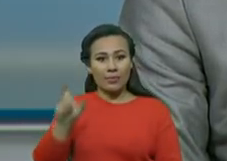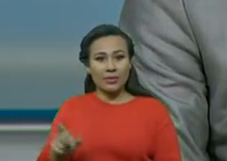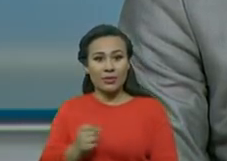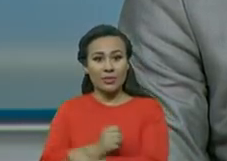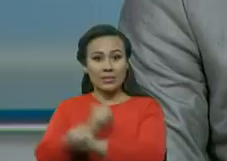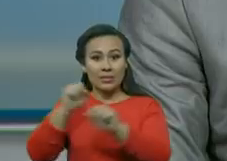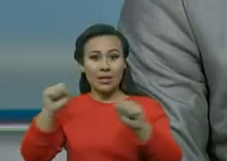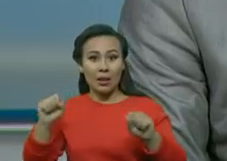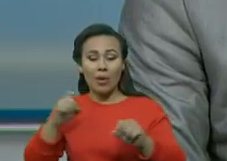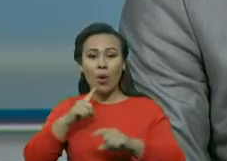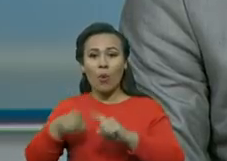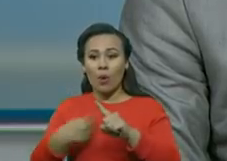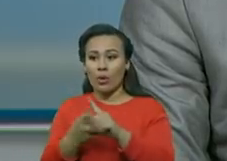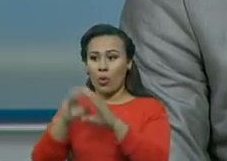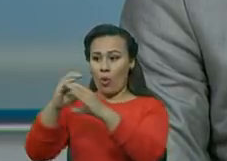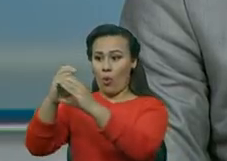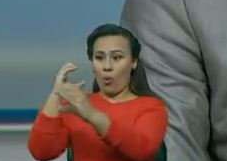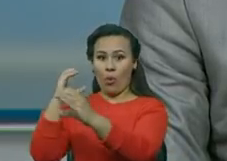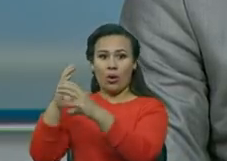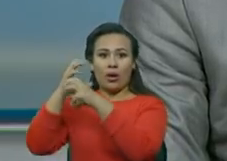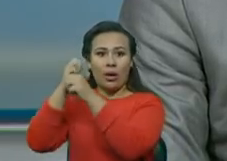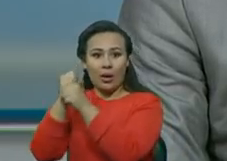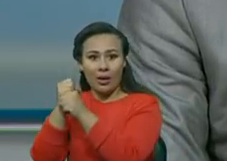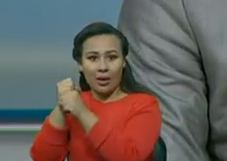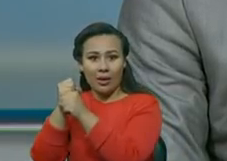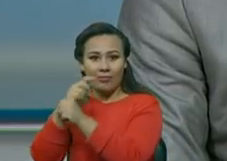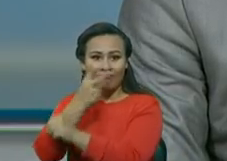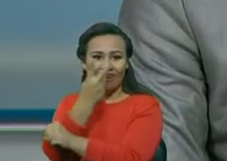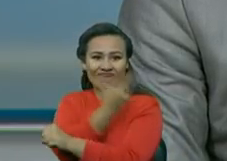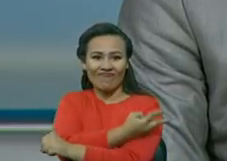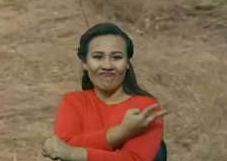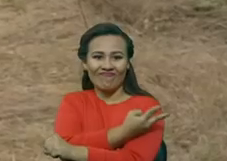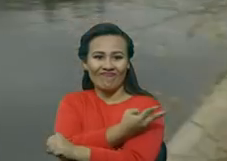al sujetarse de un tubo.